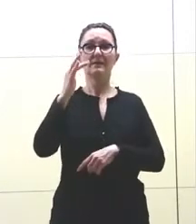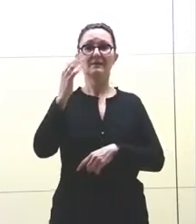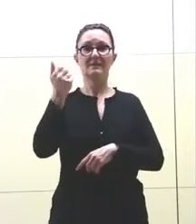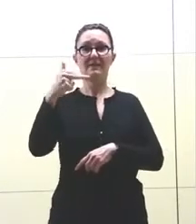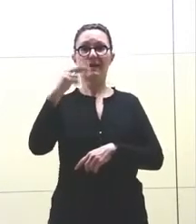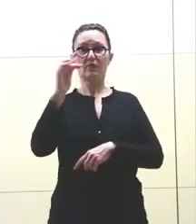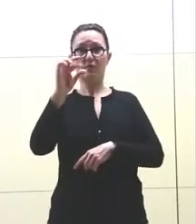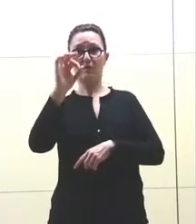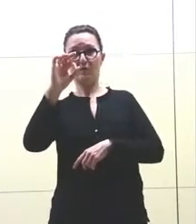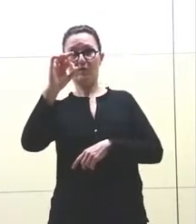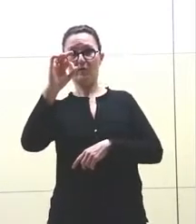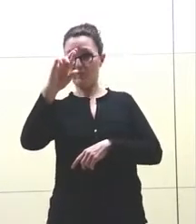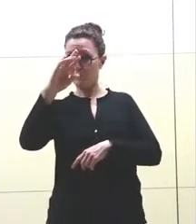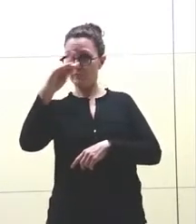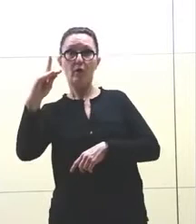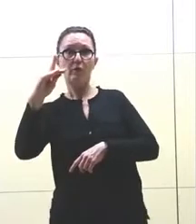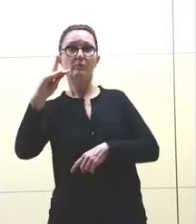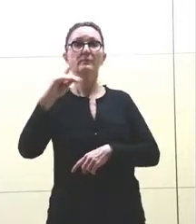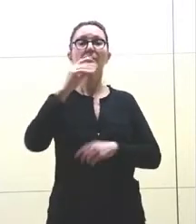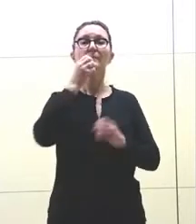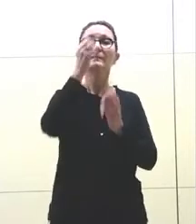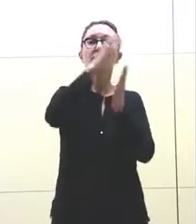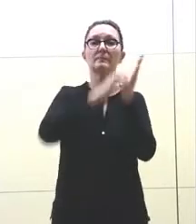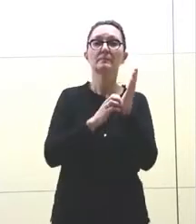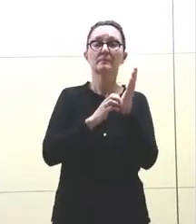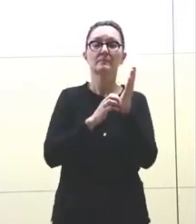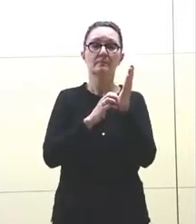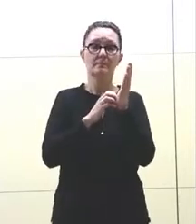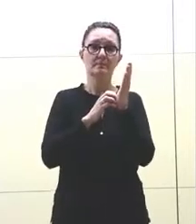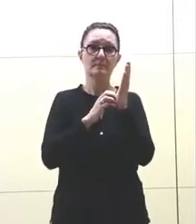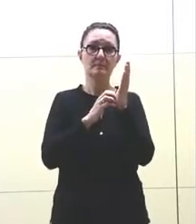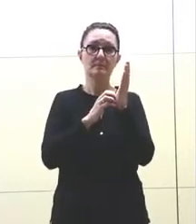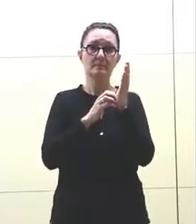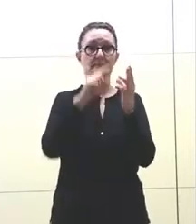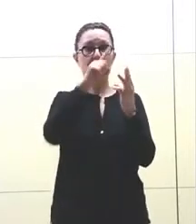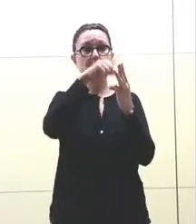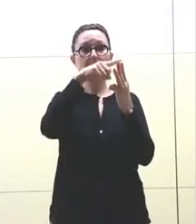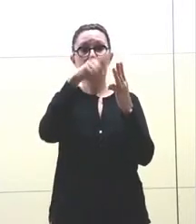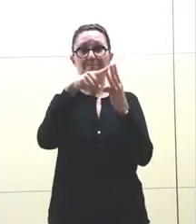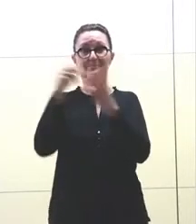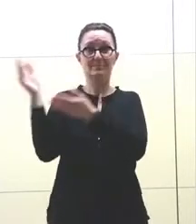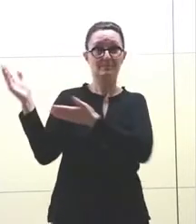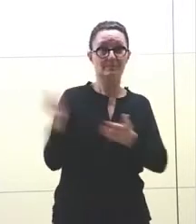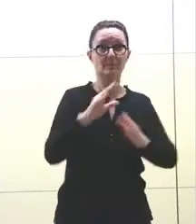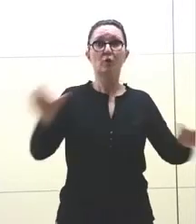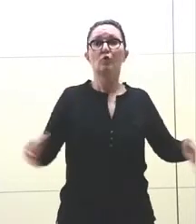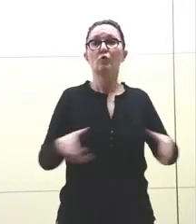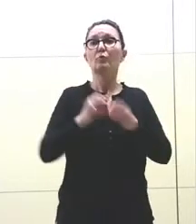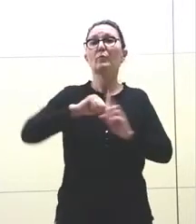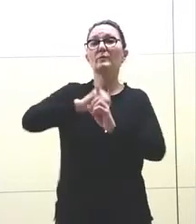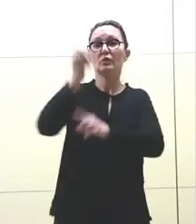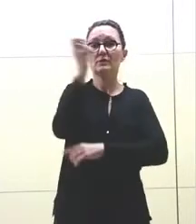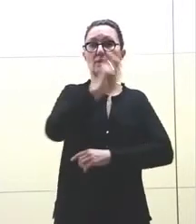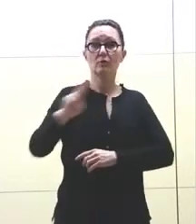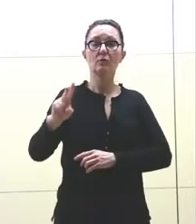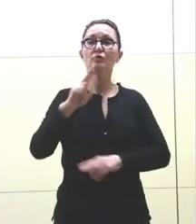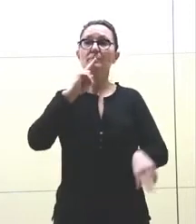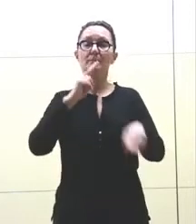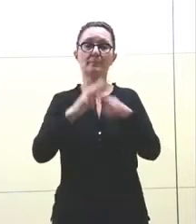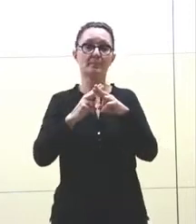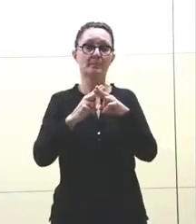esta declaración en este lugar, invitados por un grupo de presión estadounidense que se llama